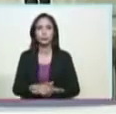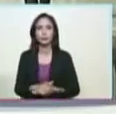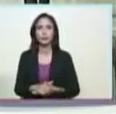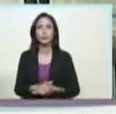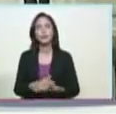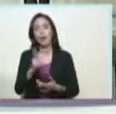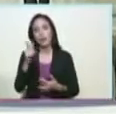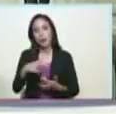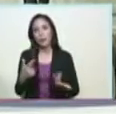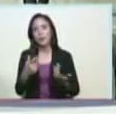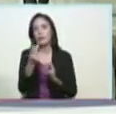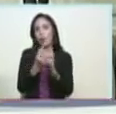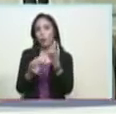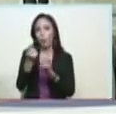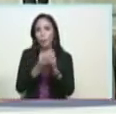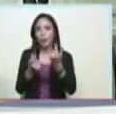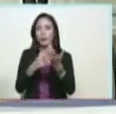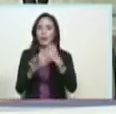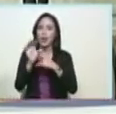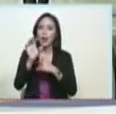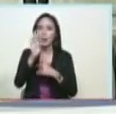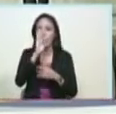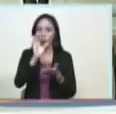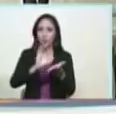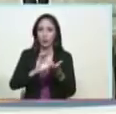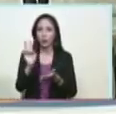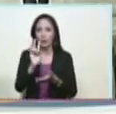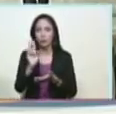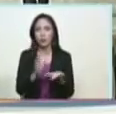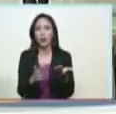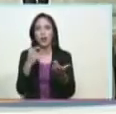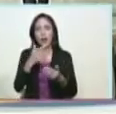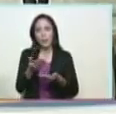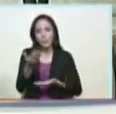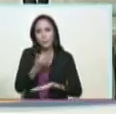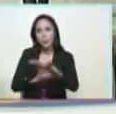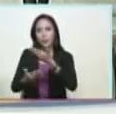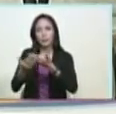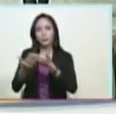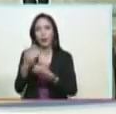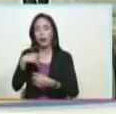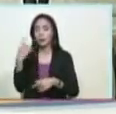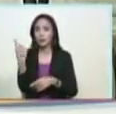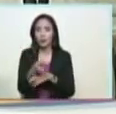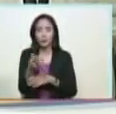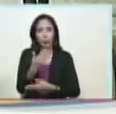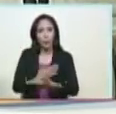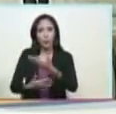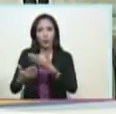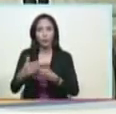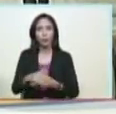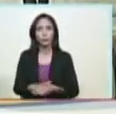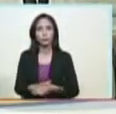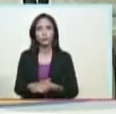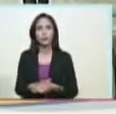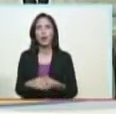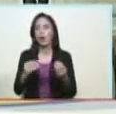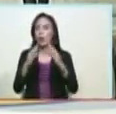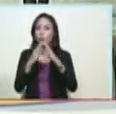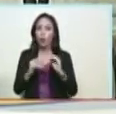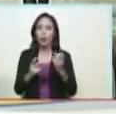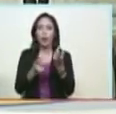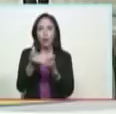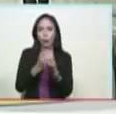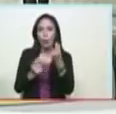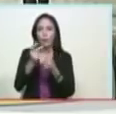de las reservas financieras del banco central de venezuela entregárselo de inmediato para el ejercicio financiero